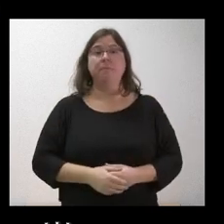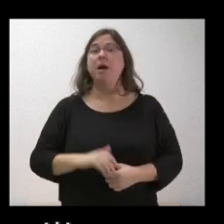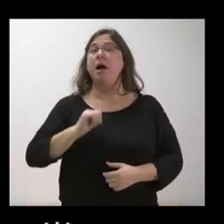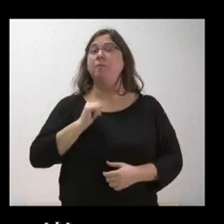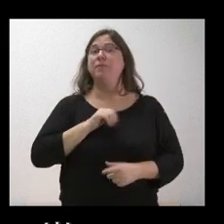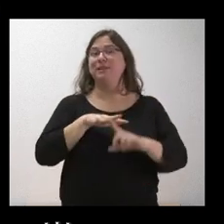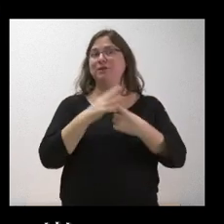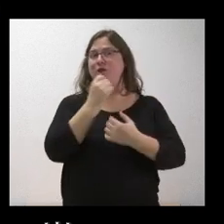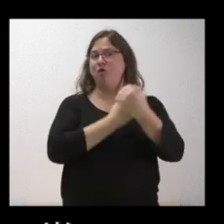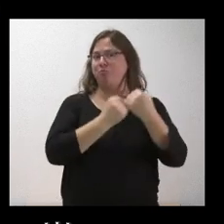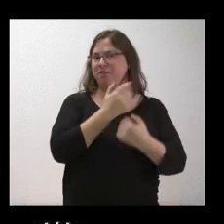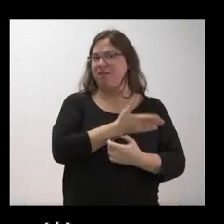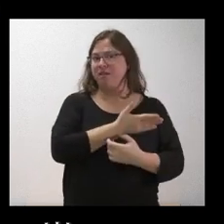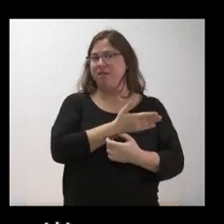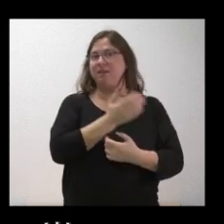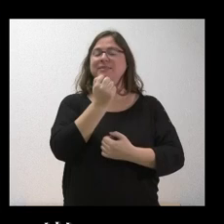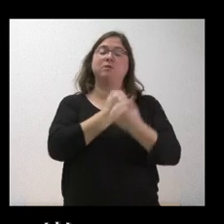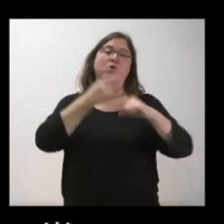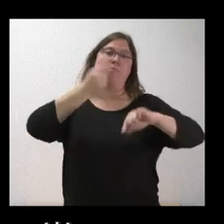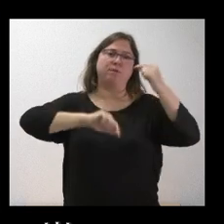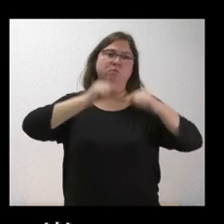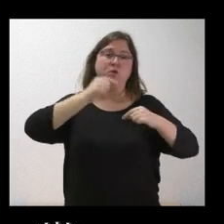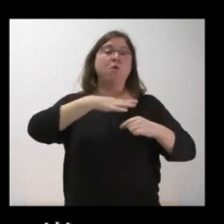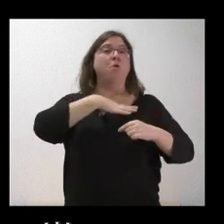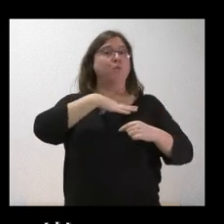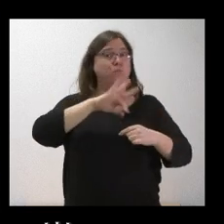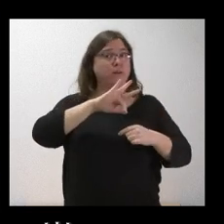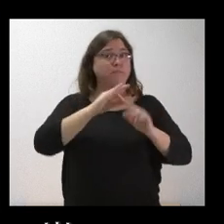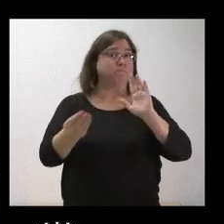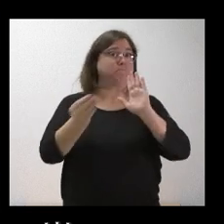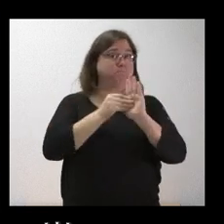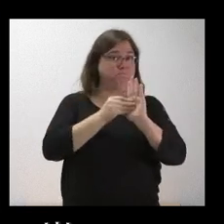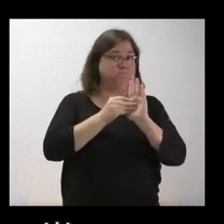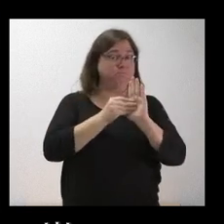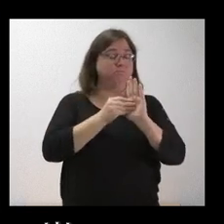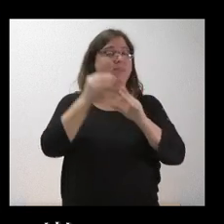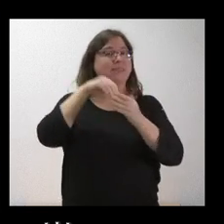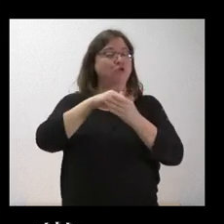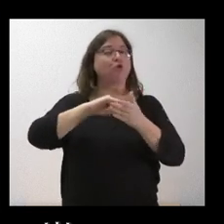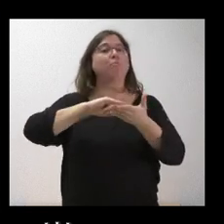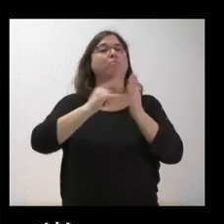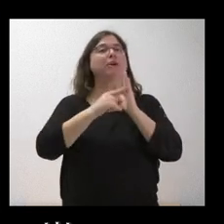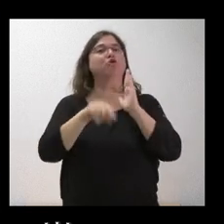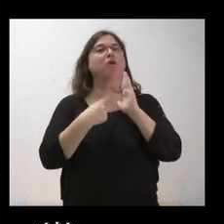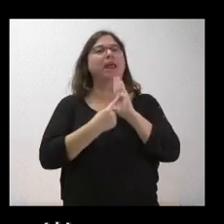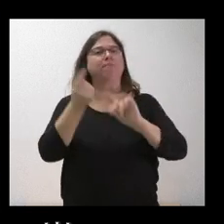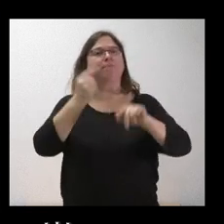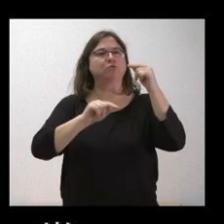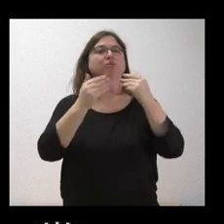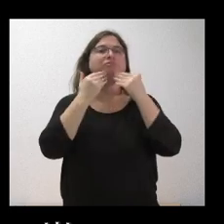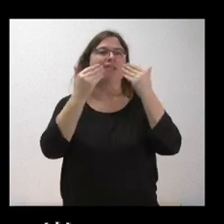coyuntura presupuestaria hay margen para que eso se traduzca en números en el proyecto de ley de de presupuestos